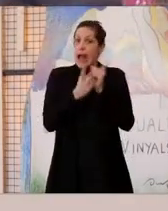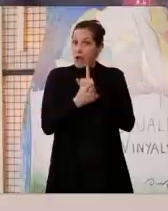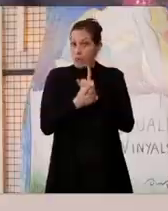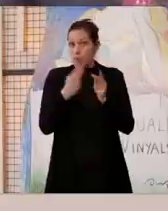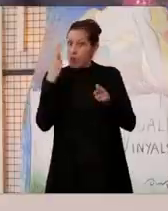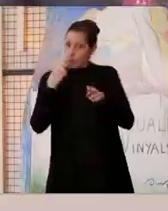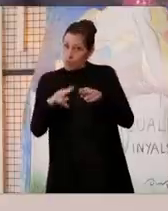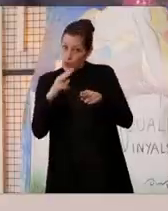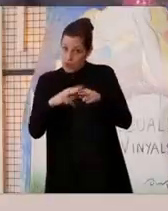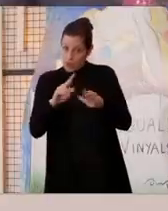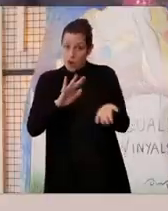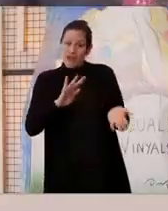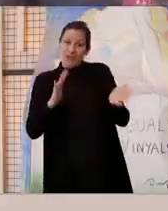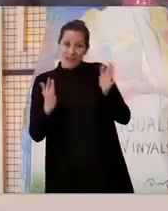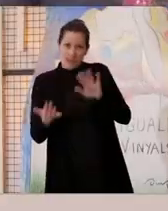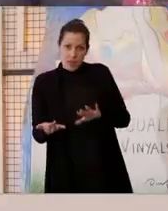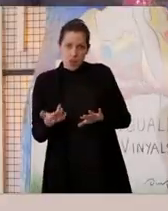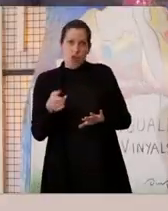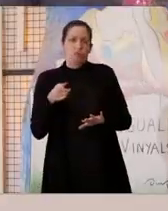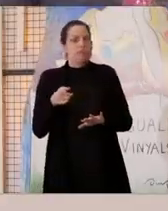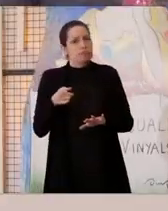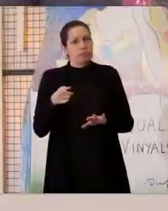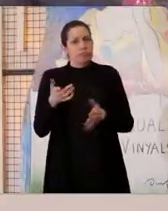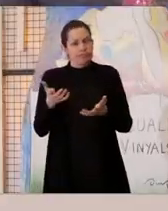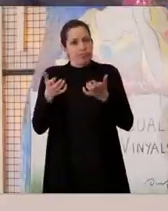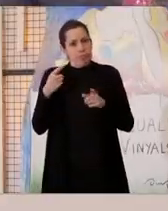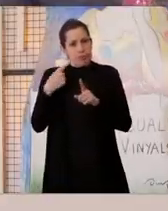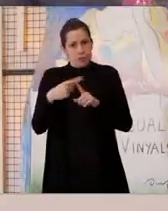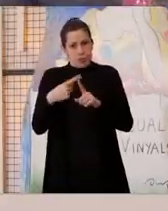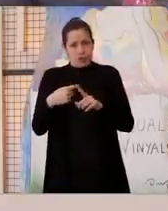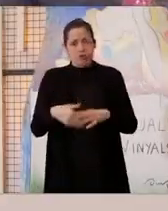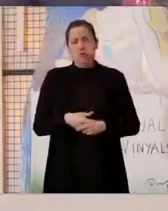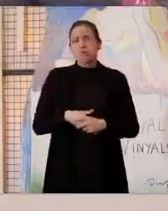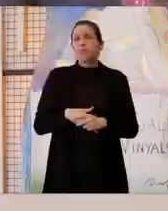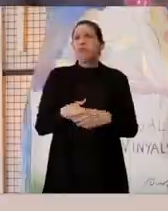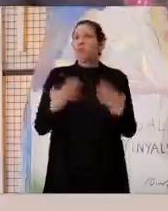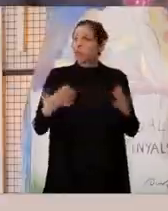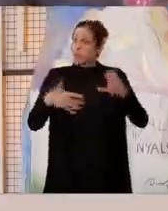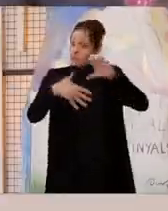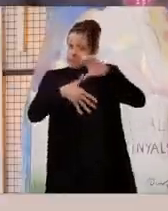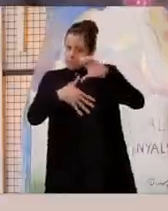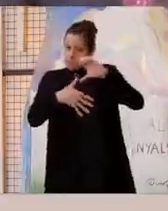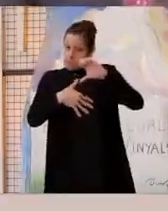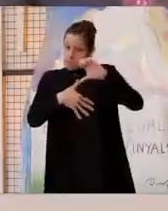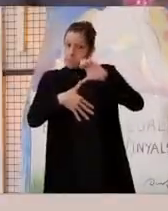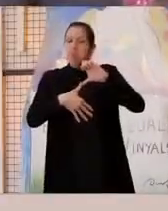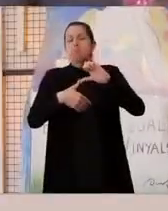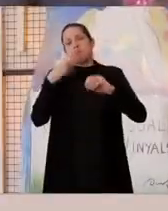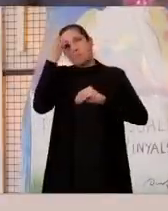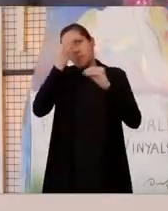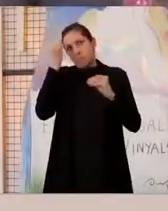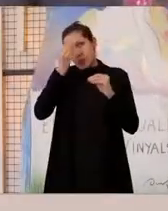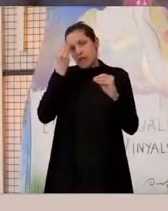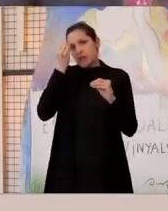en Latinoamérica lo bueno de estas Cumbres es que hay mucha relación y Cuanto más se incremente esta relación pues más